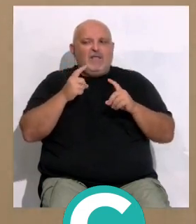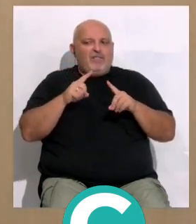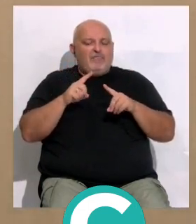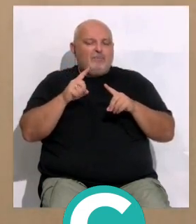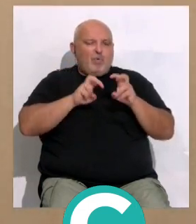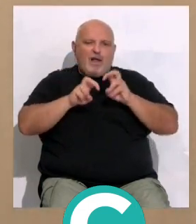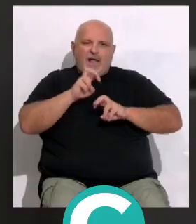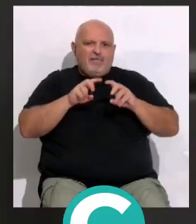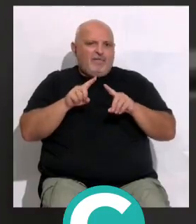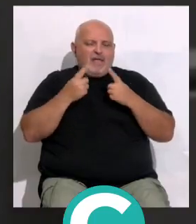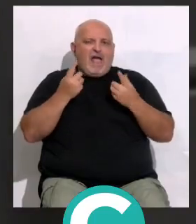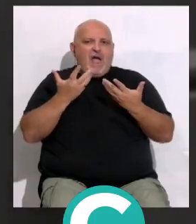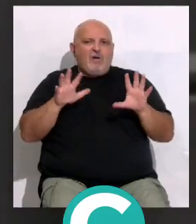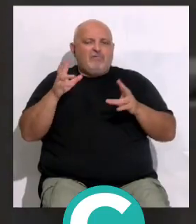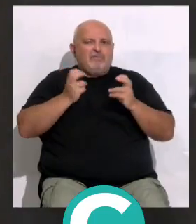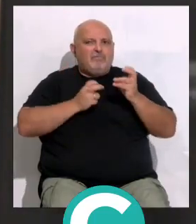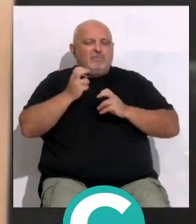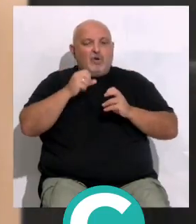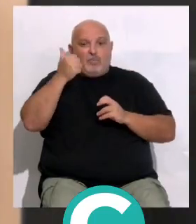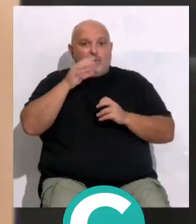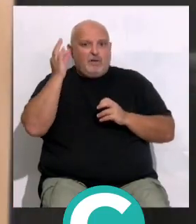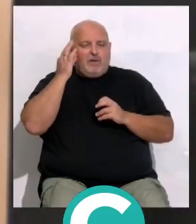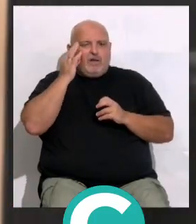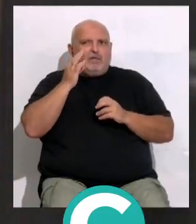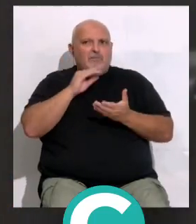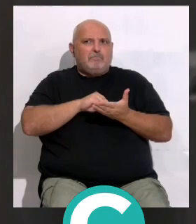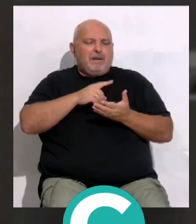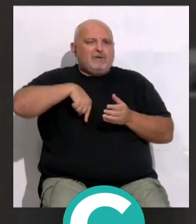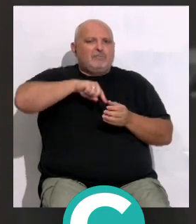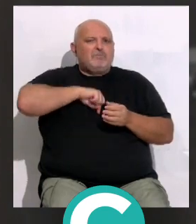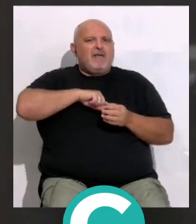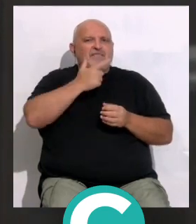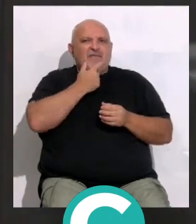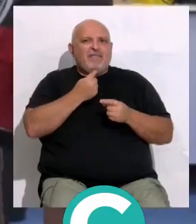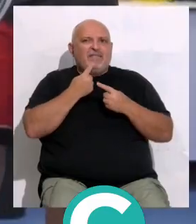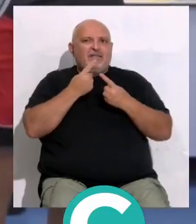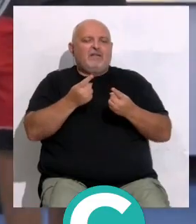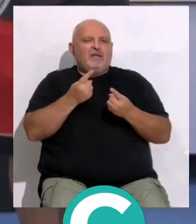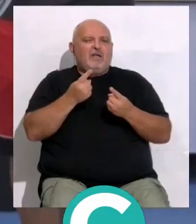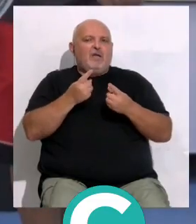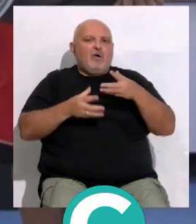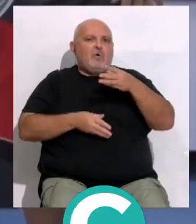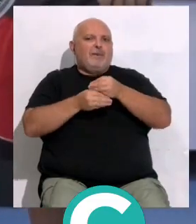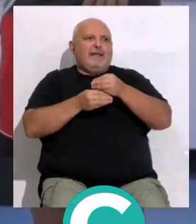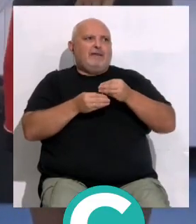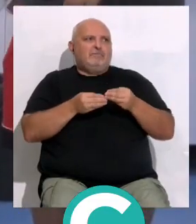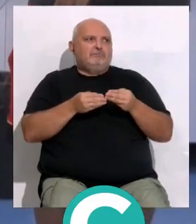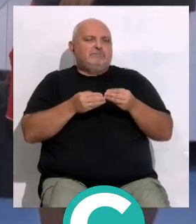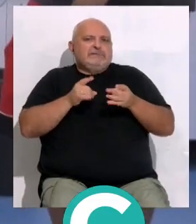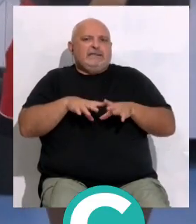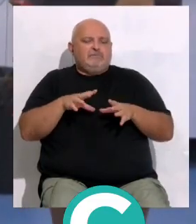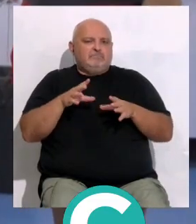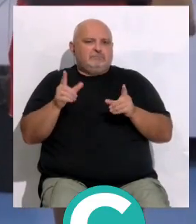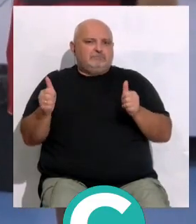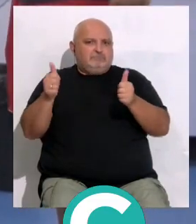sea, aunque estén viniendo más hombres, en vez de, para nosotros sería más fácil decir, pues completamos con quien vaya